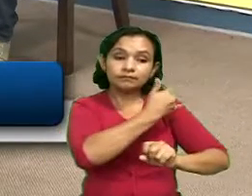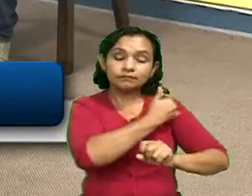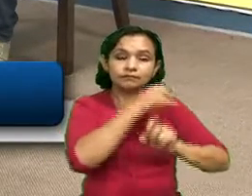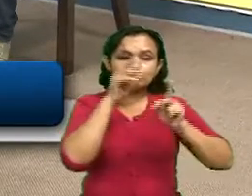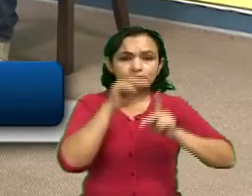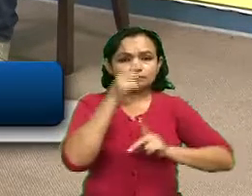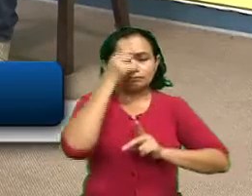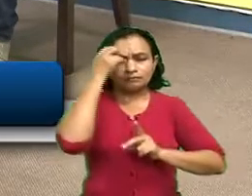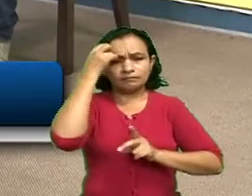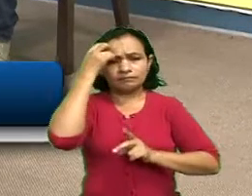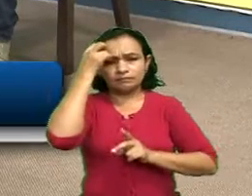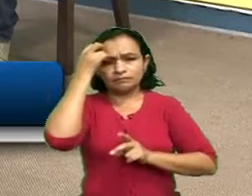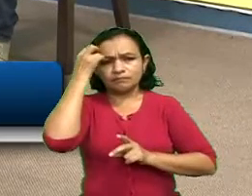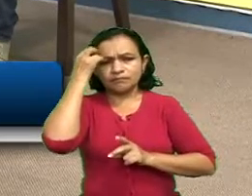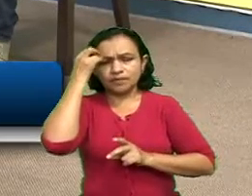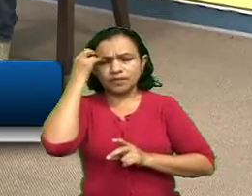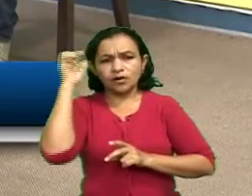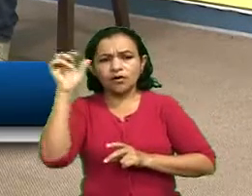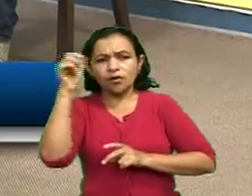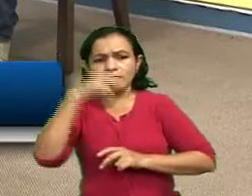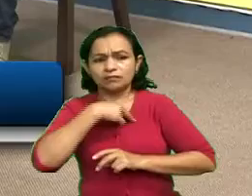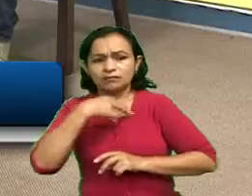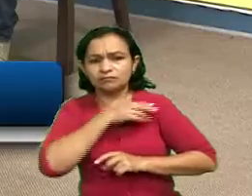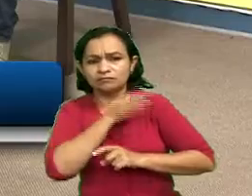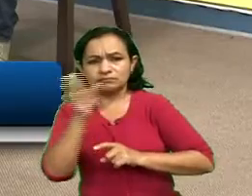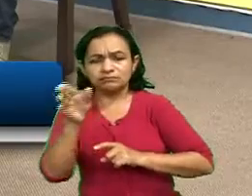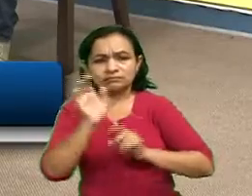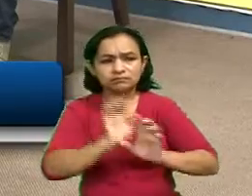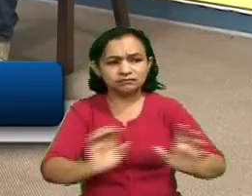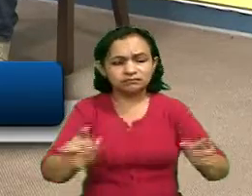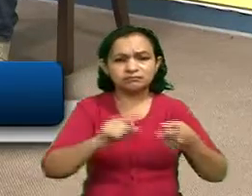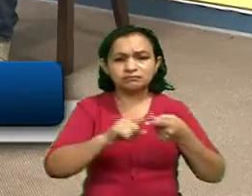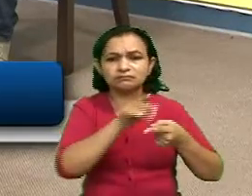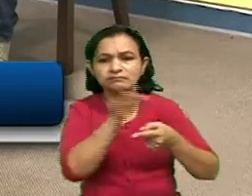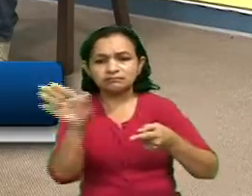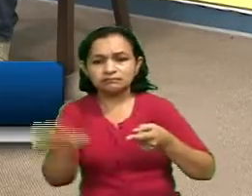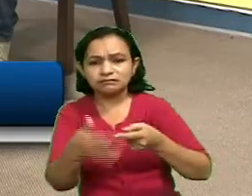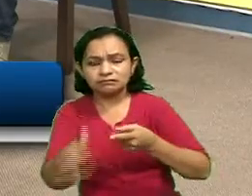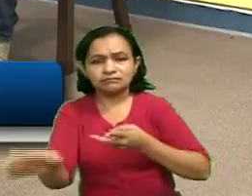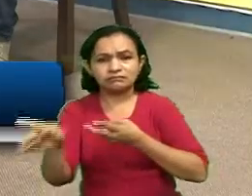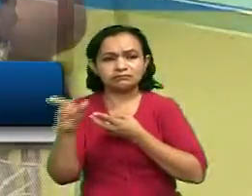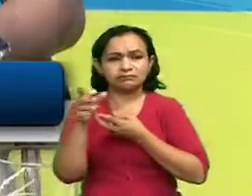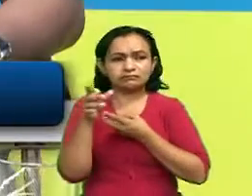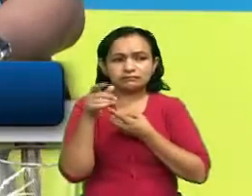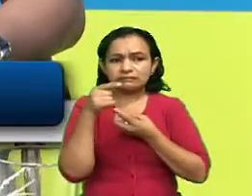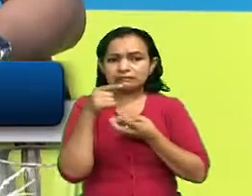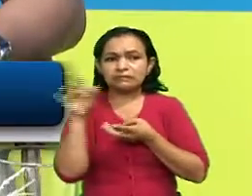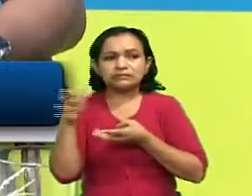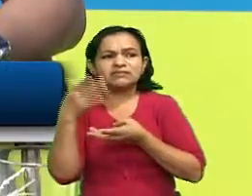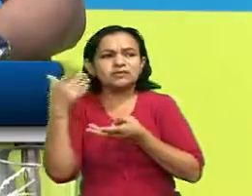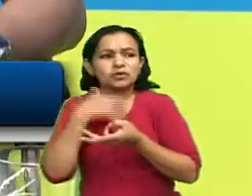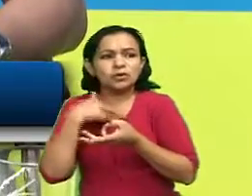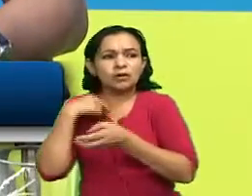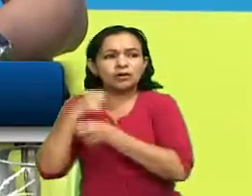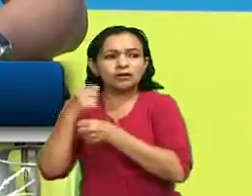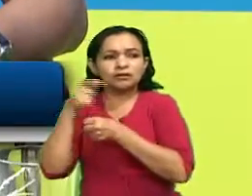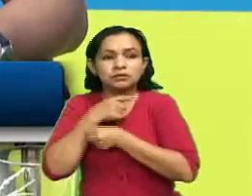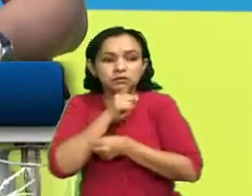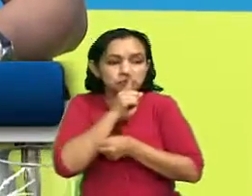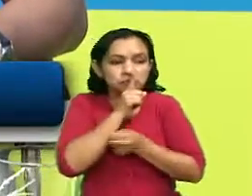paciente, pensando que tiene otra cosa que hacer, que tiene que traer al niño, que tiene que cocinar, que tiene que hacer otra cosa, y se